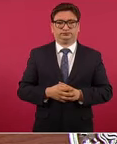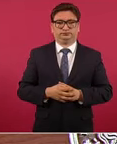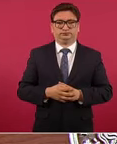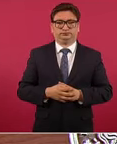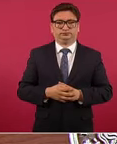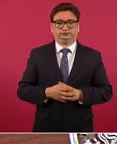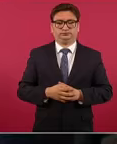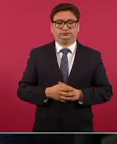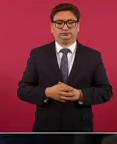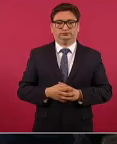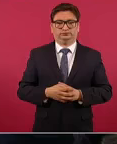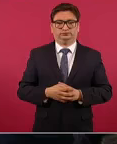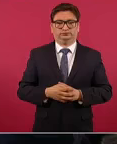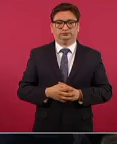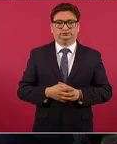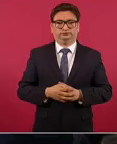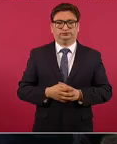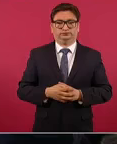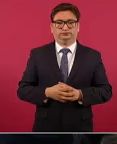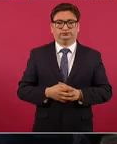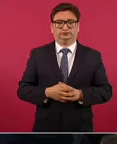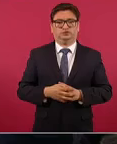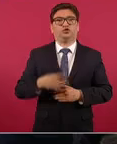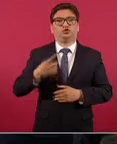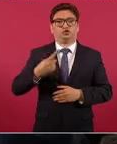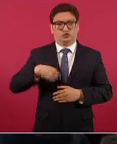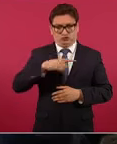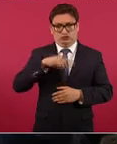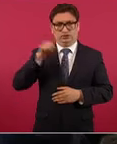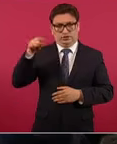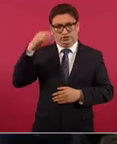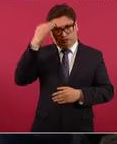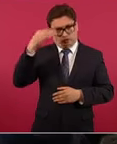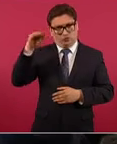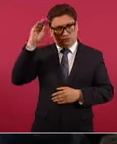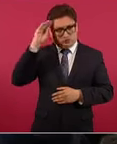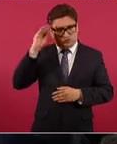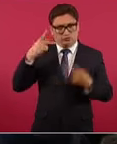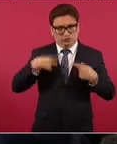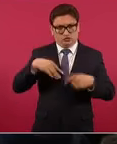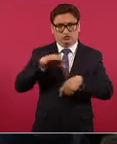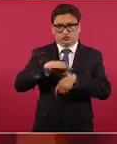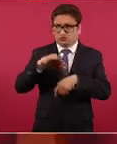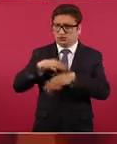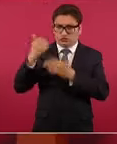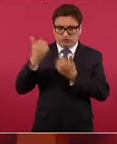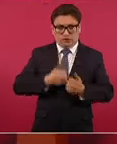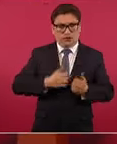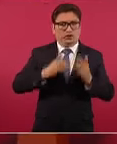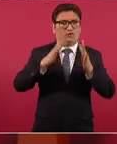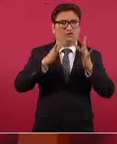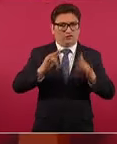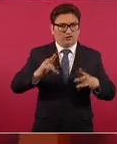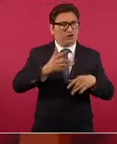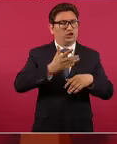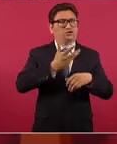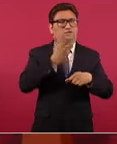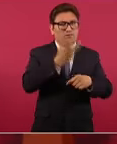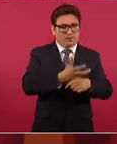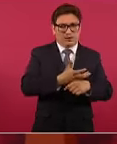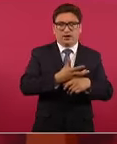los vamos a traer de cubo yo vamos a traer de francia y de eeuu